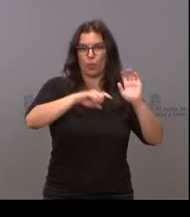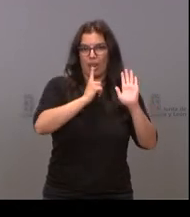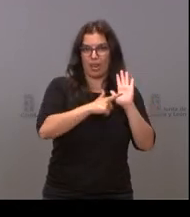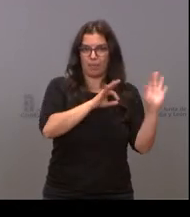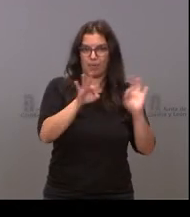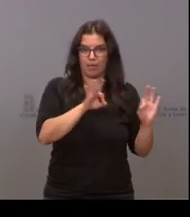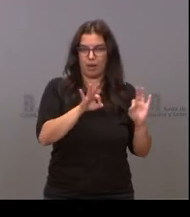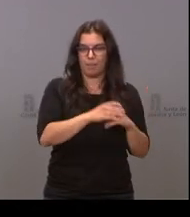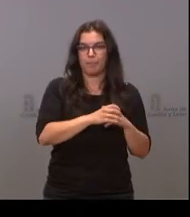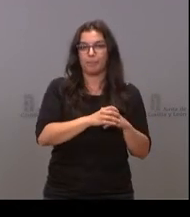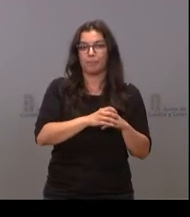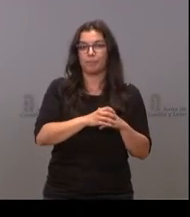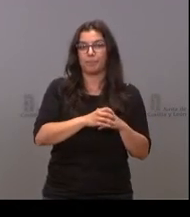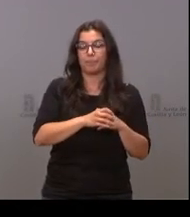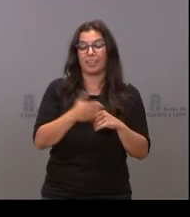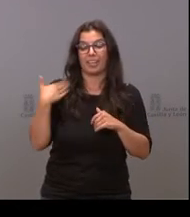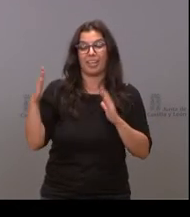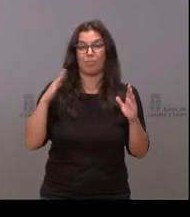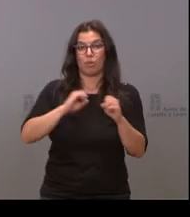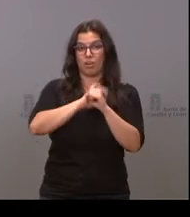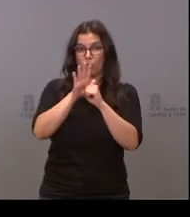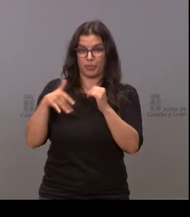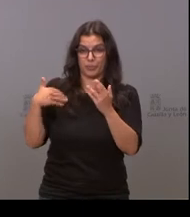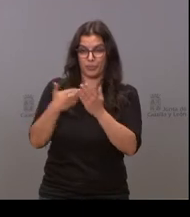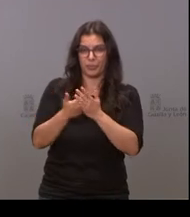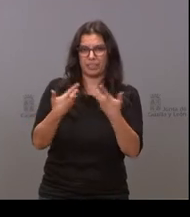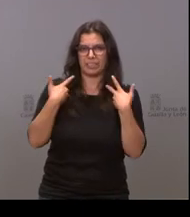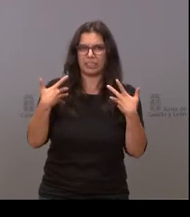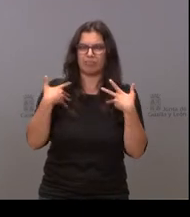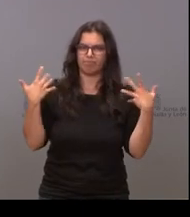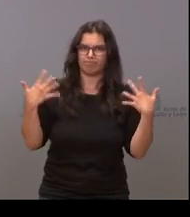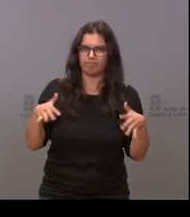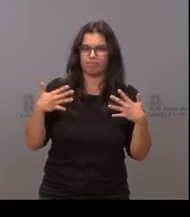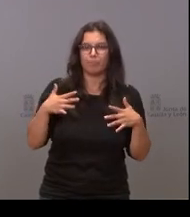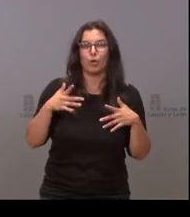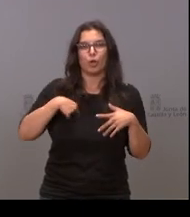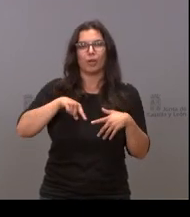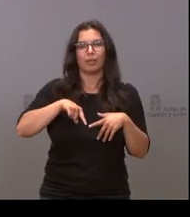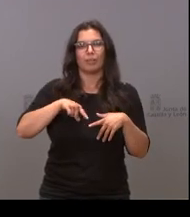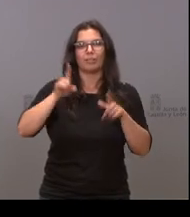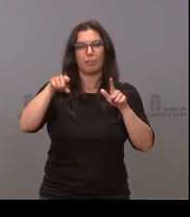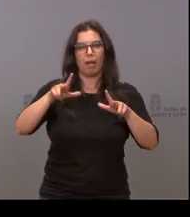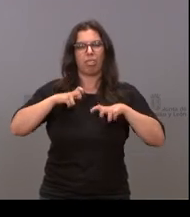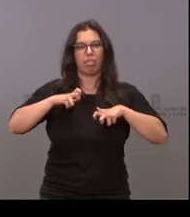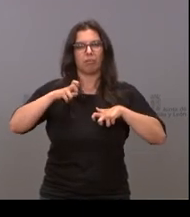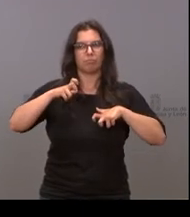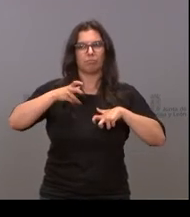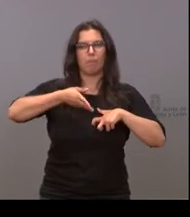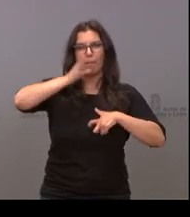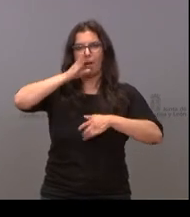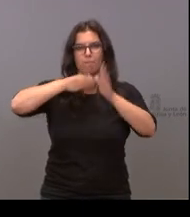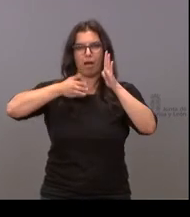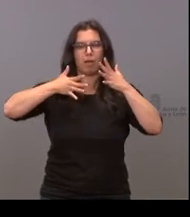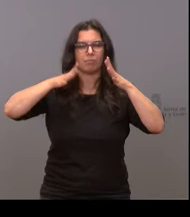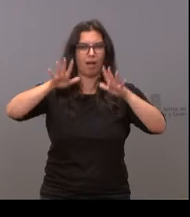de la pandemia hemos de la que hemos sufrido mucho hemos aprendido también mucho tenemos que ser